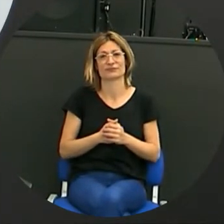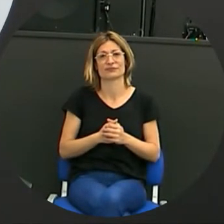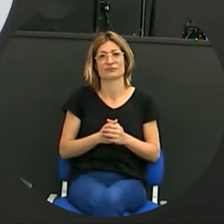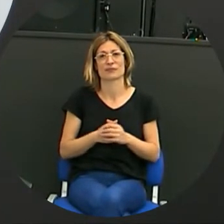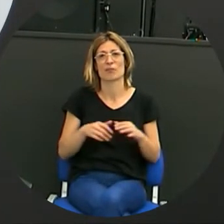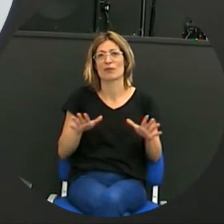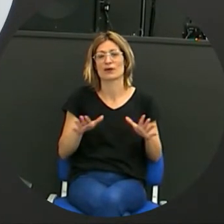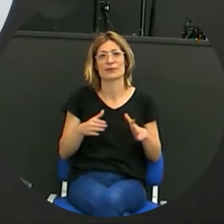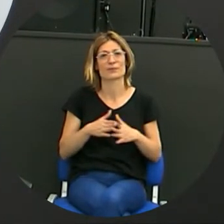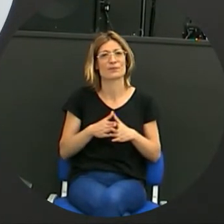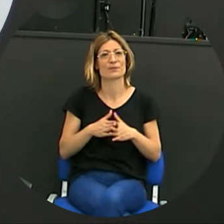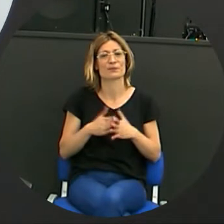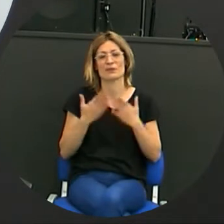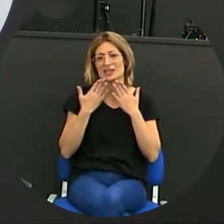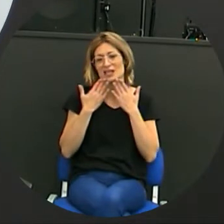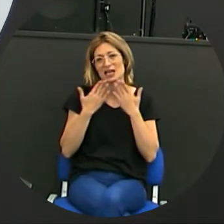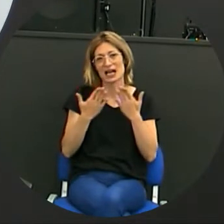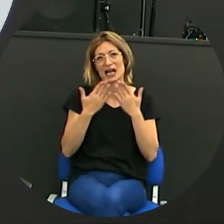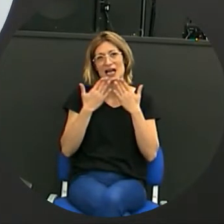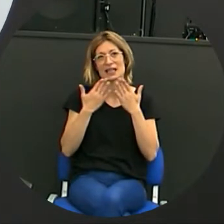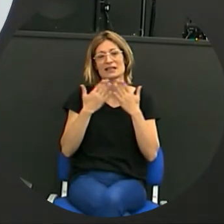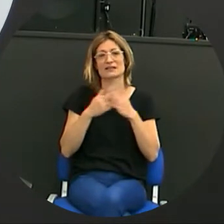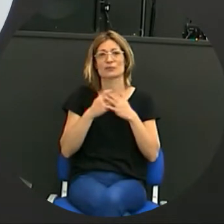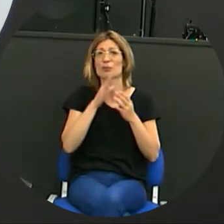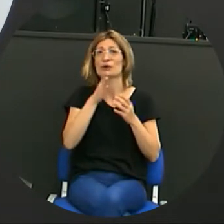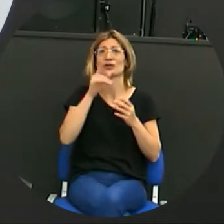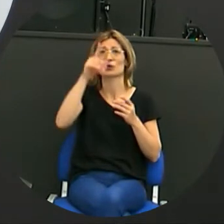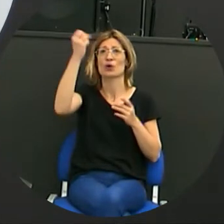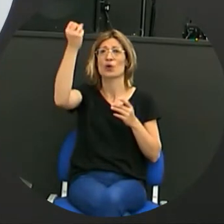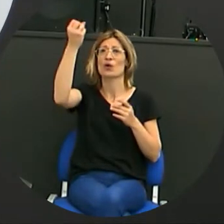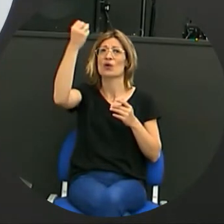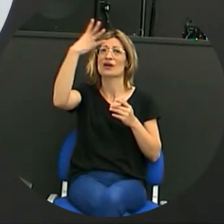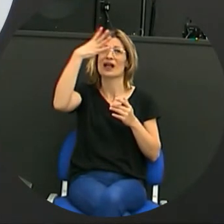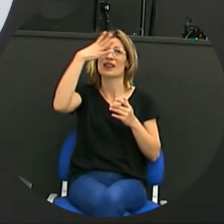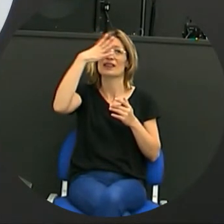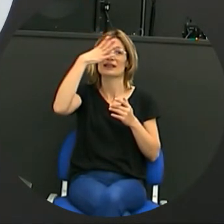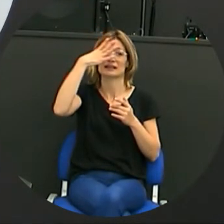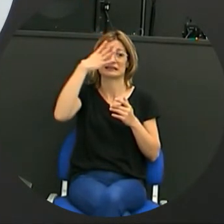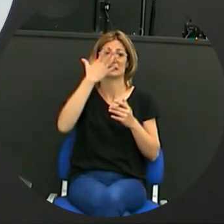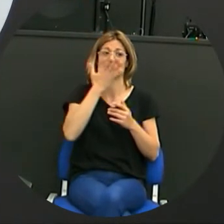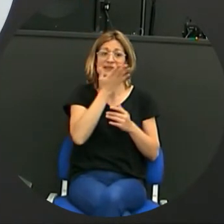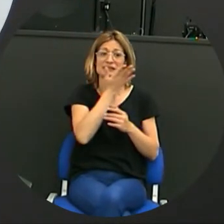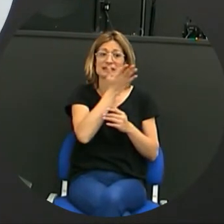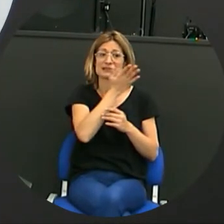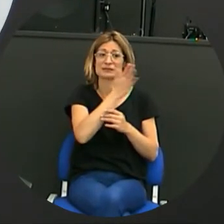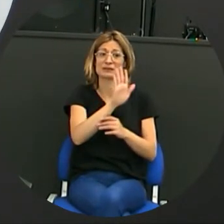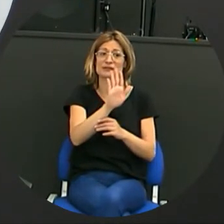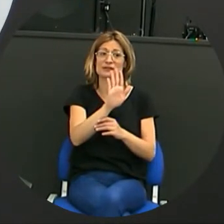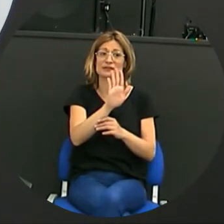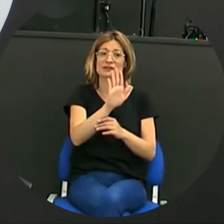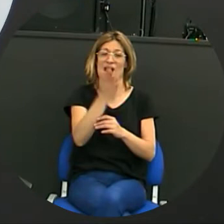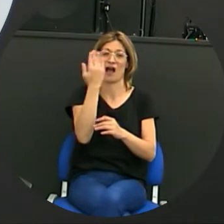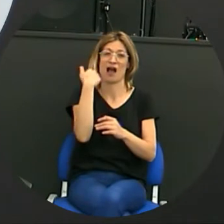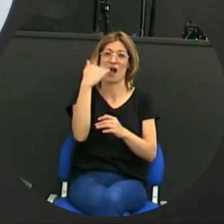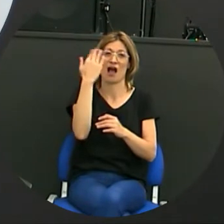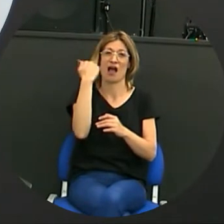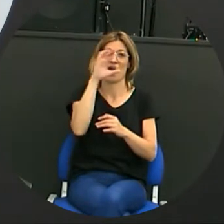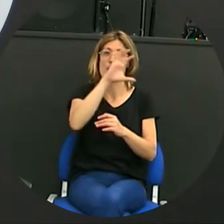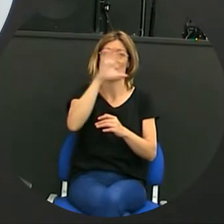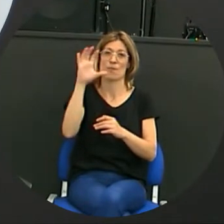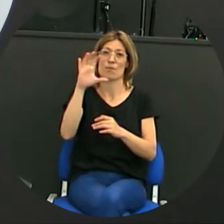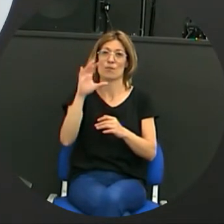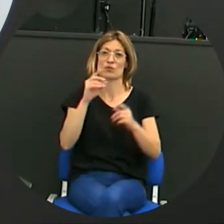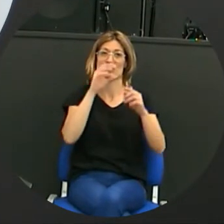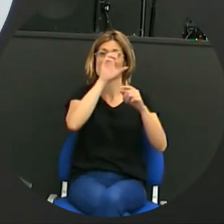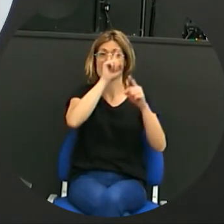Pero te agradecemos que esa gracia irresistible que se manifestó en el monte del Calvario a través de